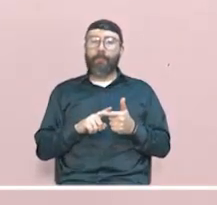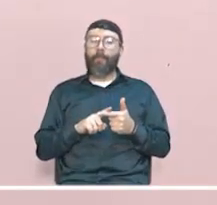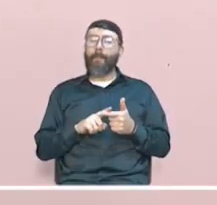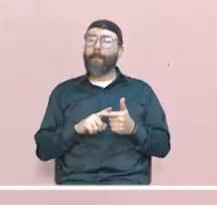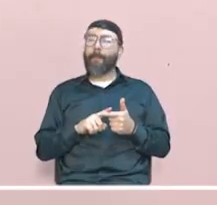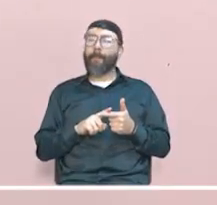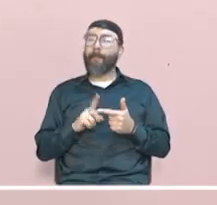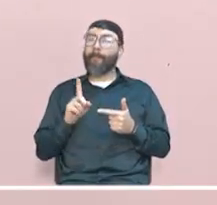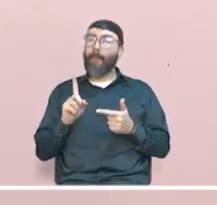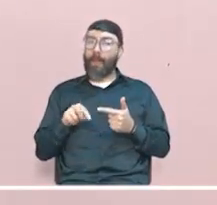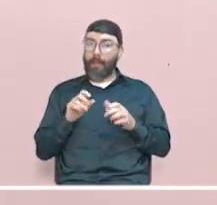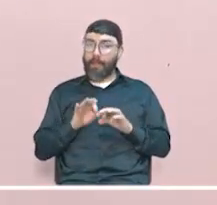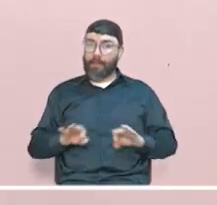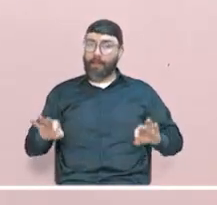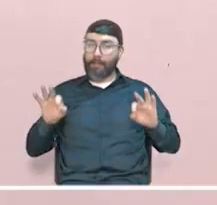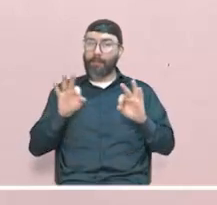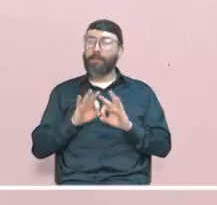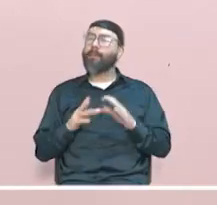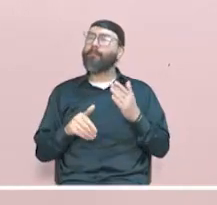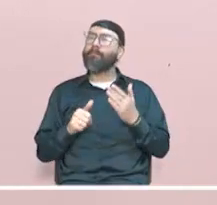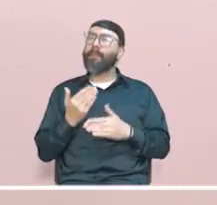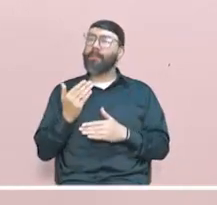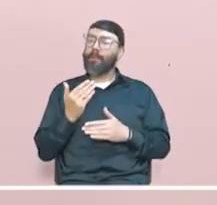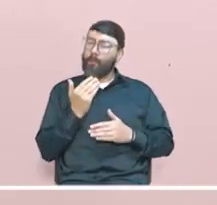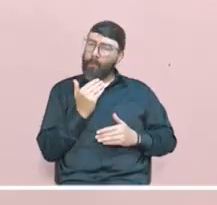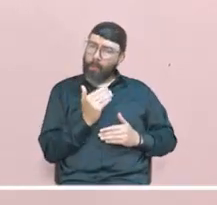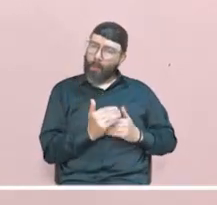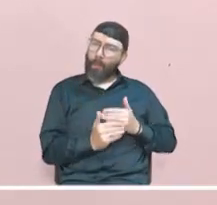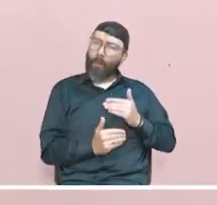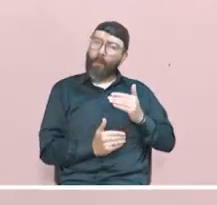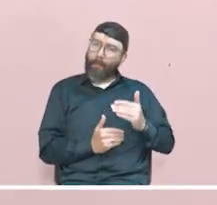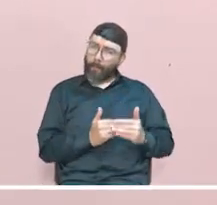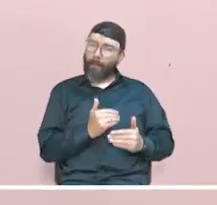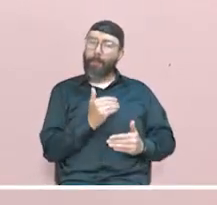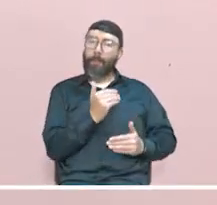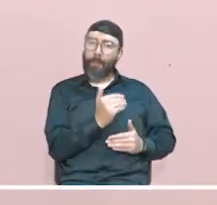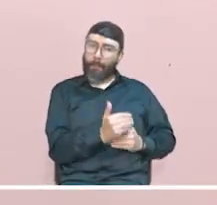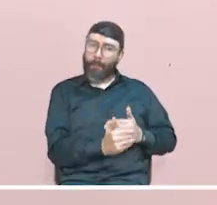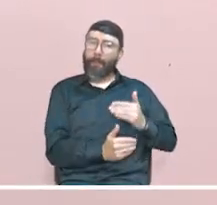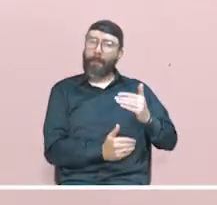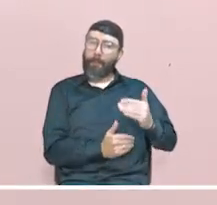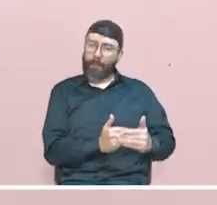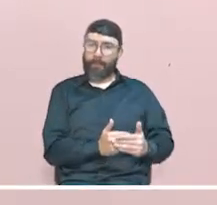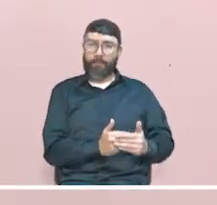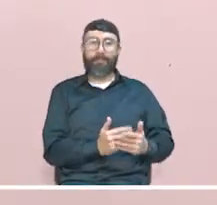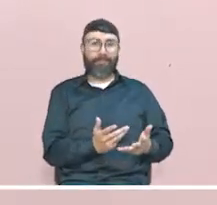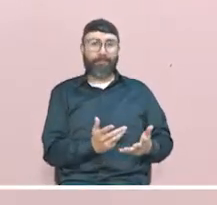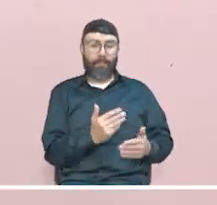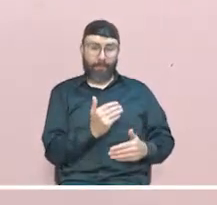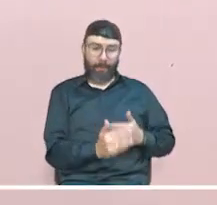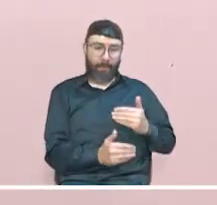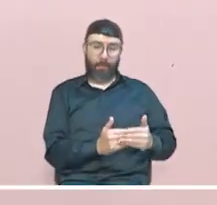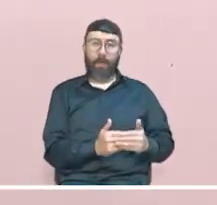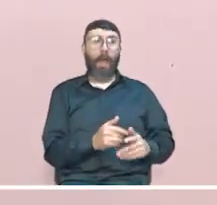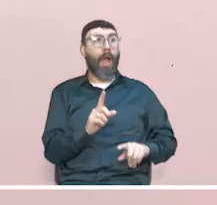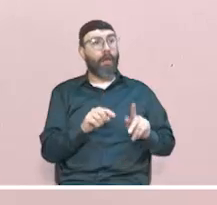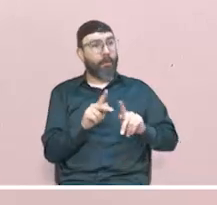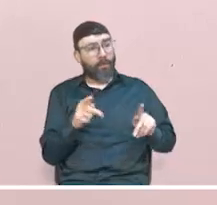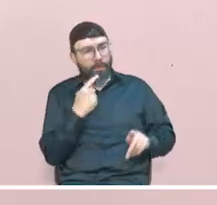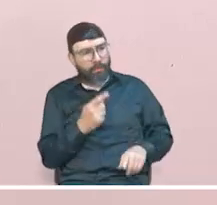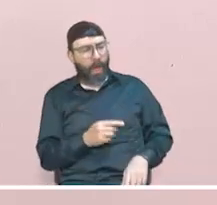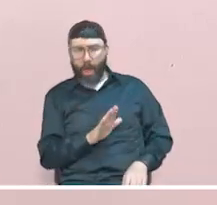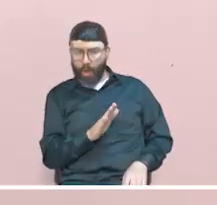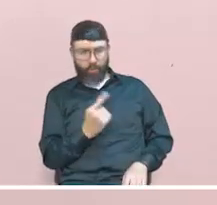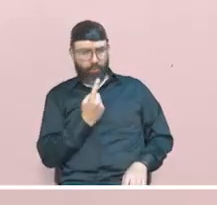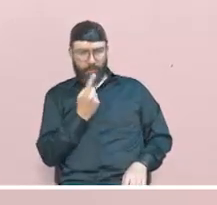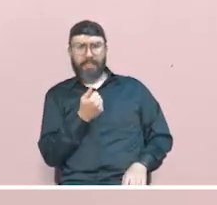es importante empezar progresivamente. Hemos tenido caso de personas a las que le hemos dicho, no, haga 10